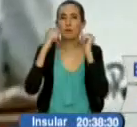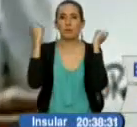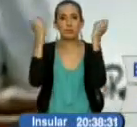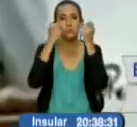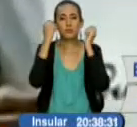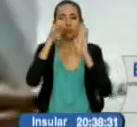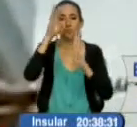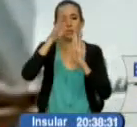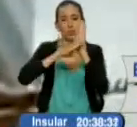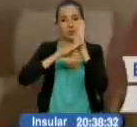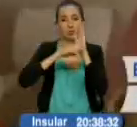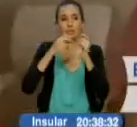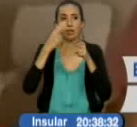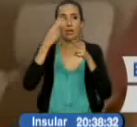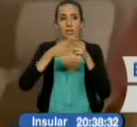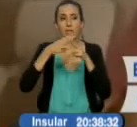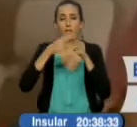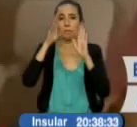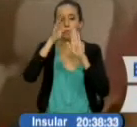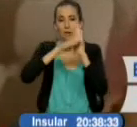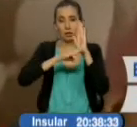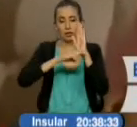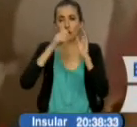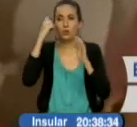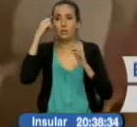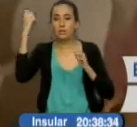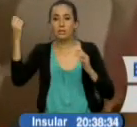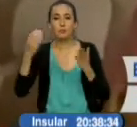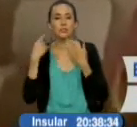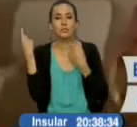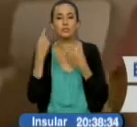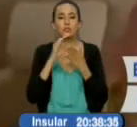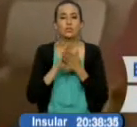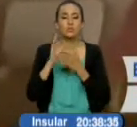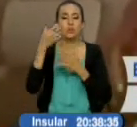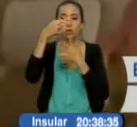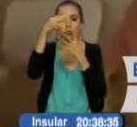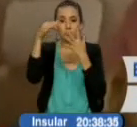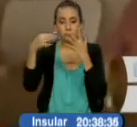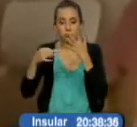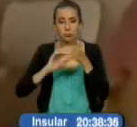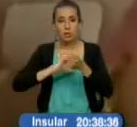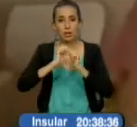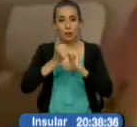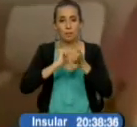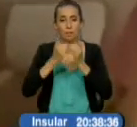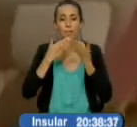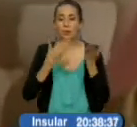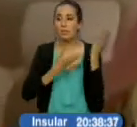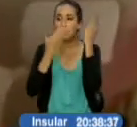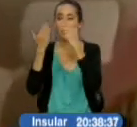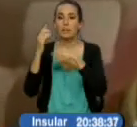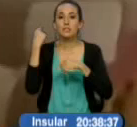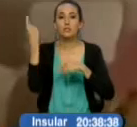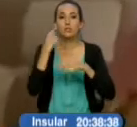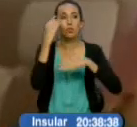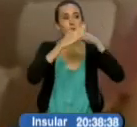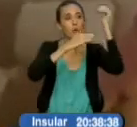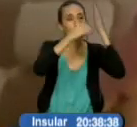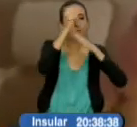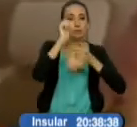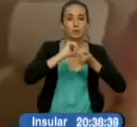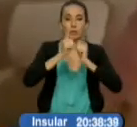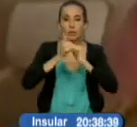recorten mis sueños. El ejecutivo indicó que el recorte solo afectará a las partidas destinadas a la infraestructura deportiva.